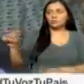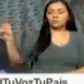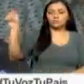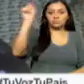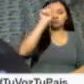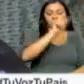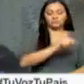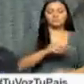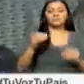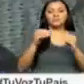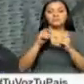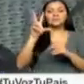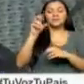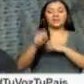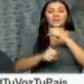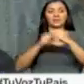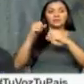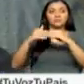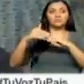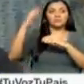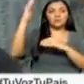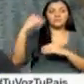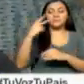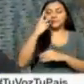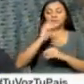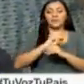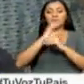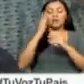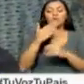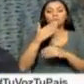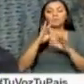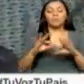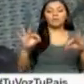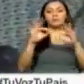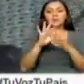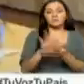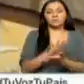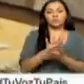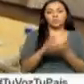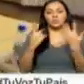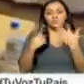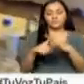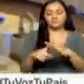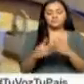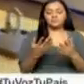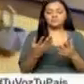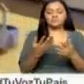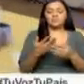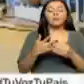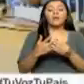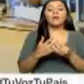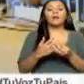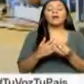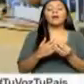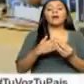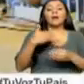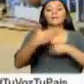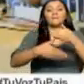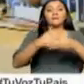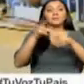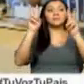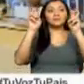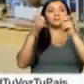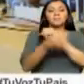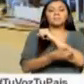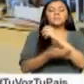mayores de 30 años, los cuales han sido claves para la escolarización. Otro de los avances para este sector en el país es